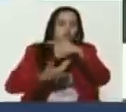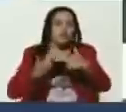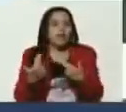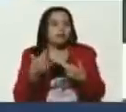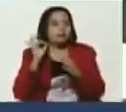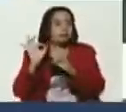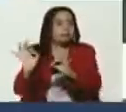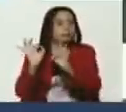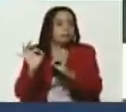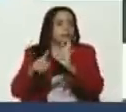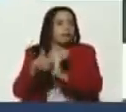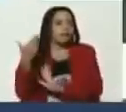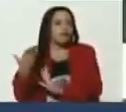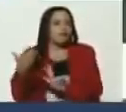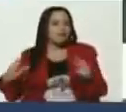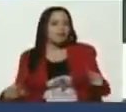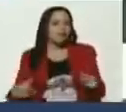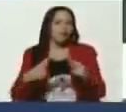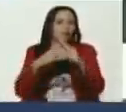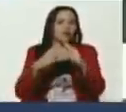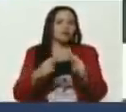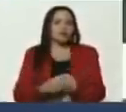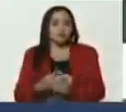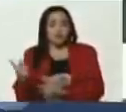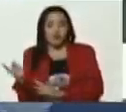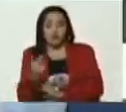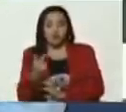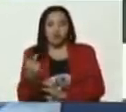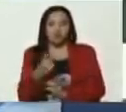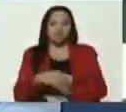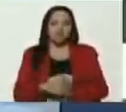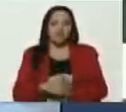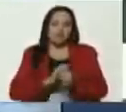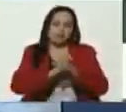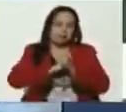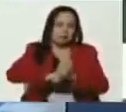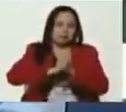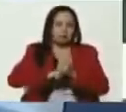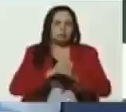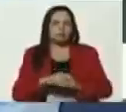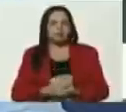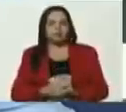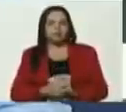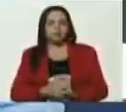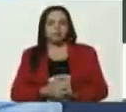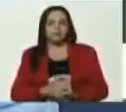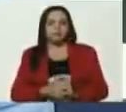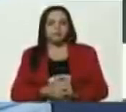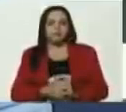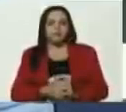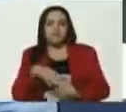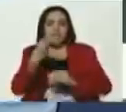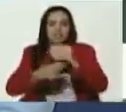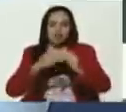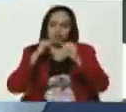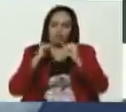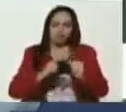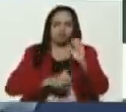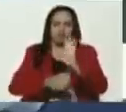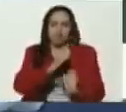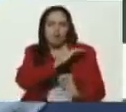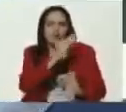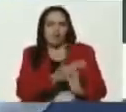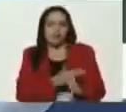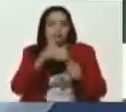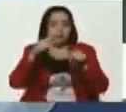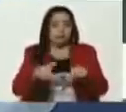era el que faltaba, el encuentro de esos dos compañeros. Y eso consolidó de ahí en